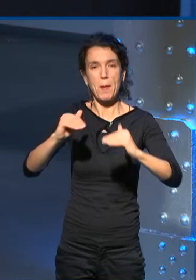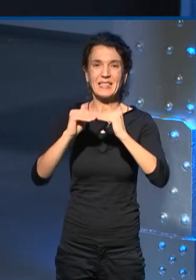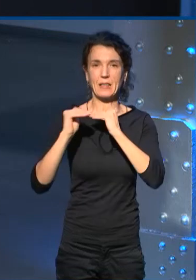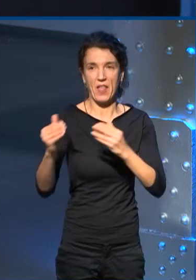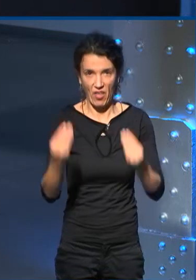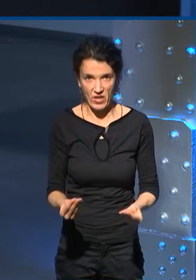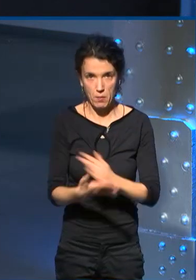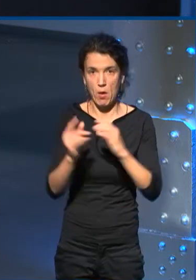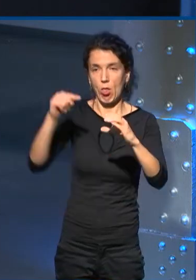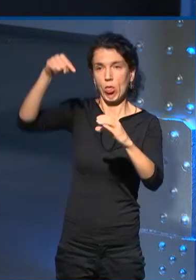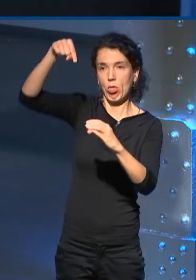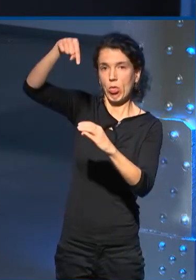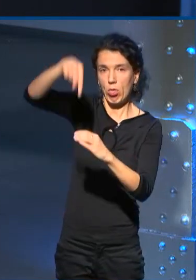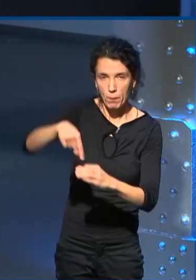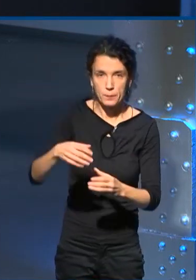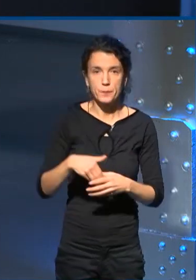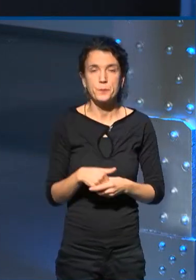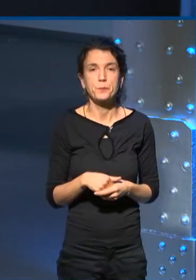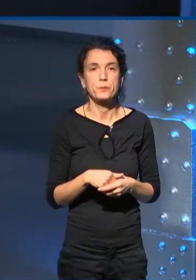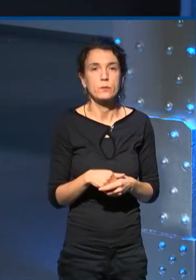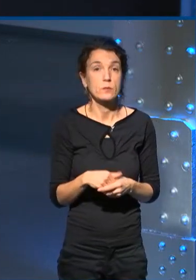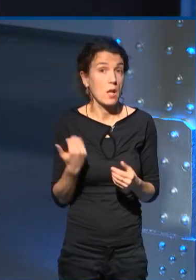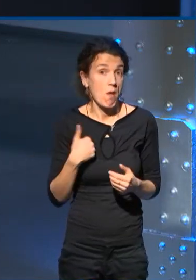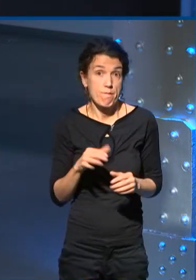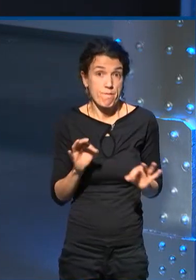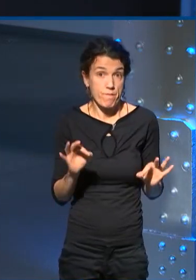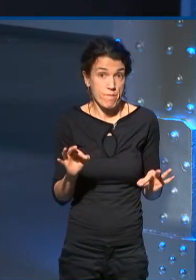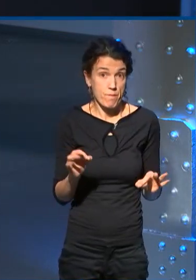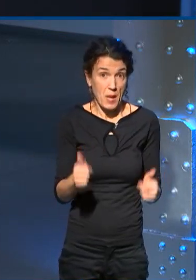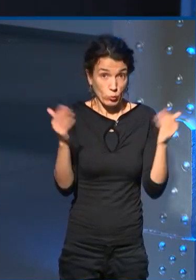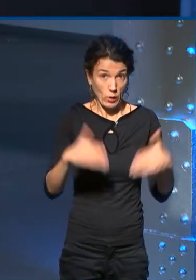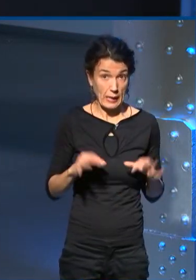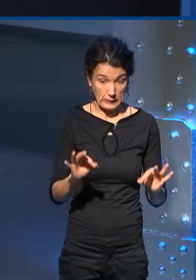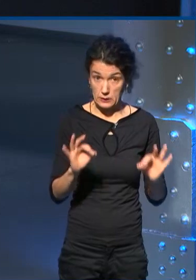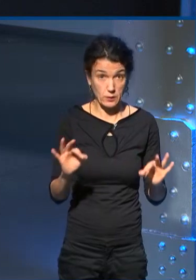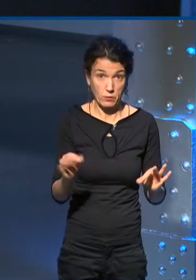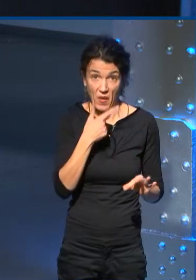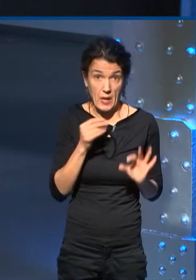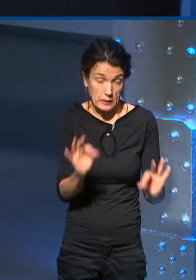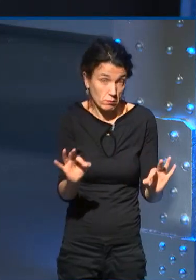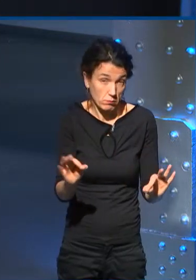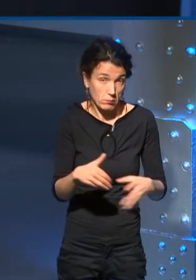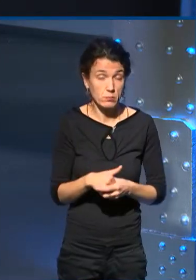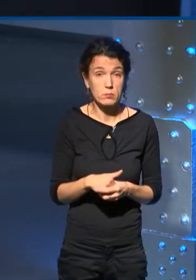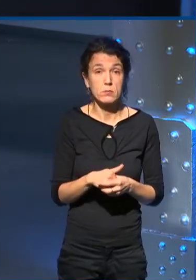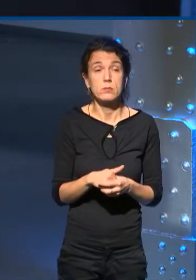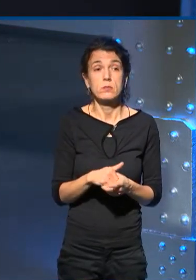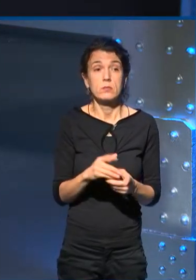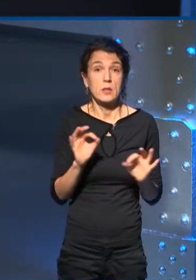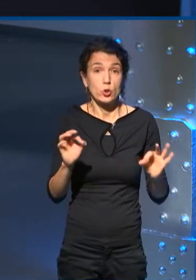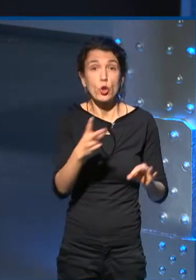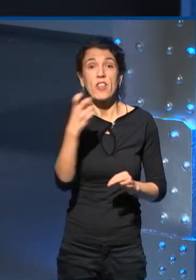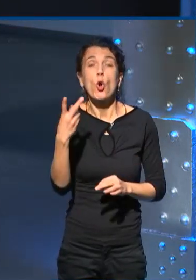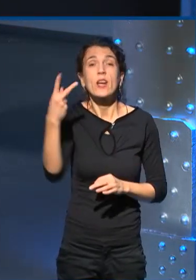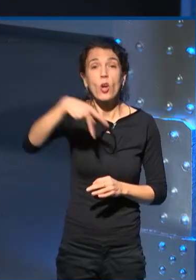acaso se empieza a inclinar durante la bajada. Y ya está, punto, no hay nada más, es así de simple. se pega el tortazo a 200